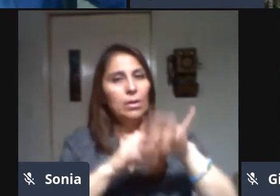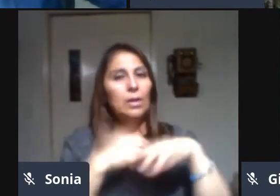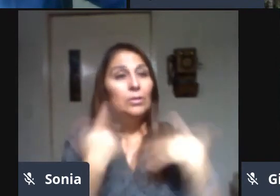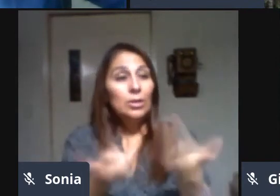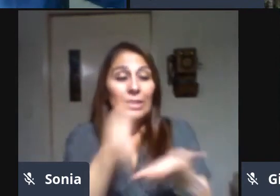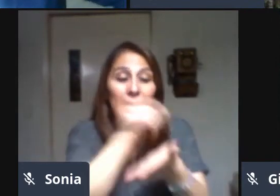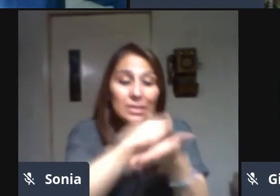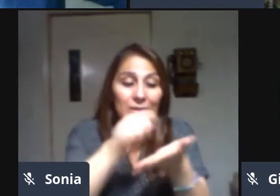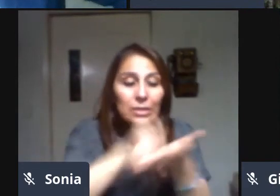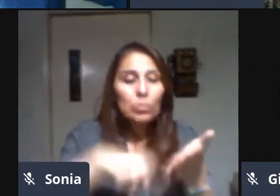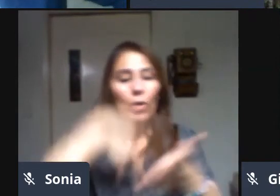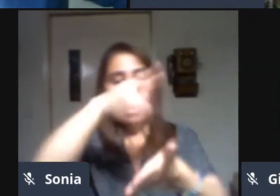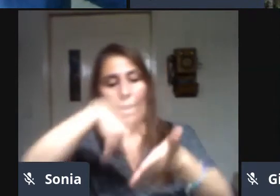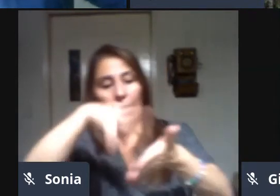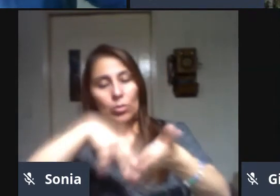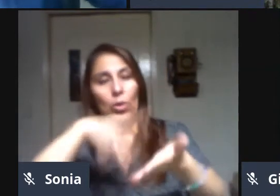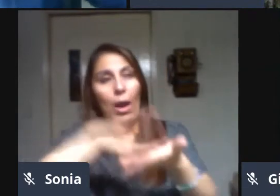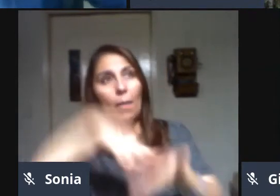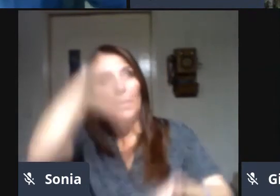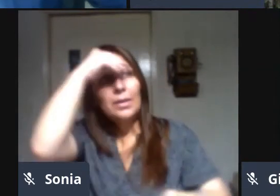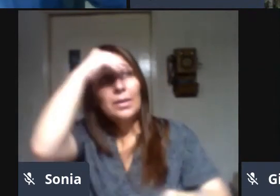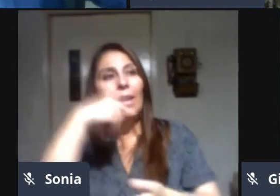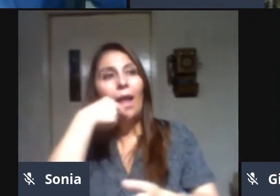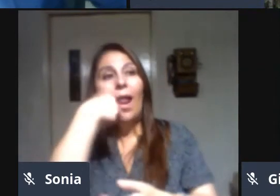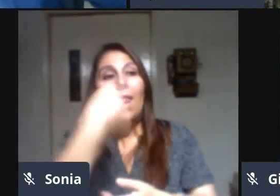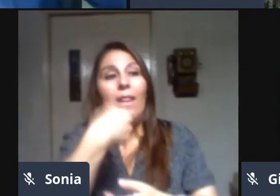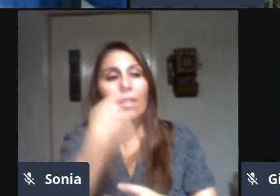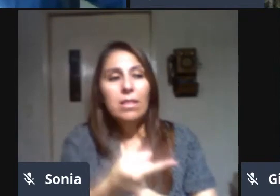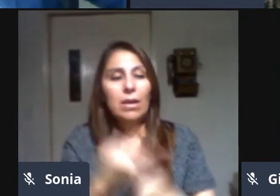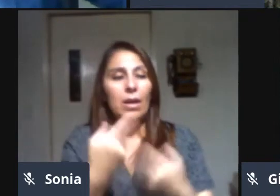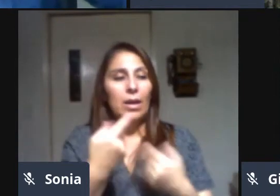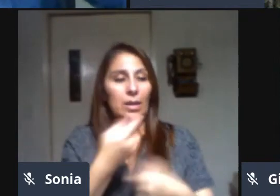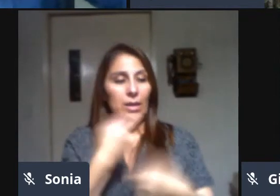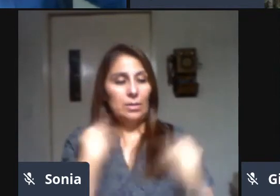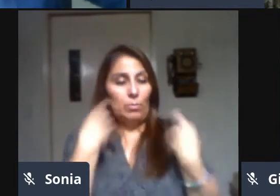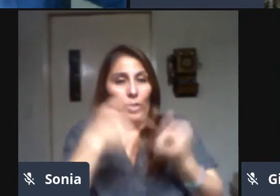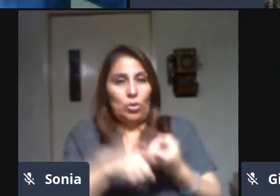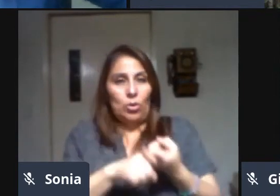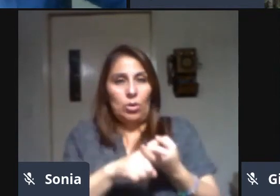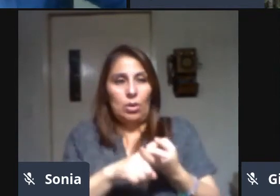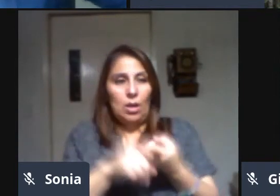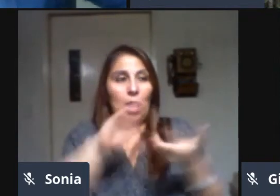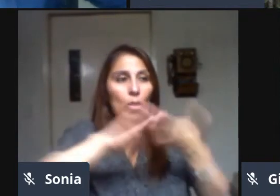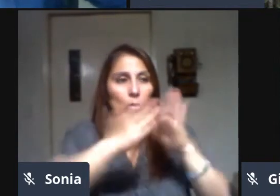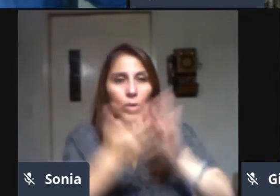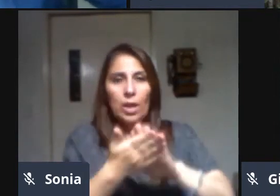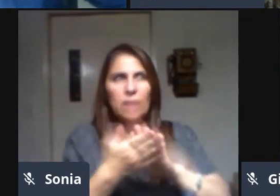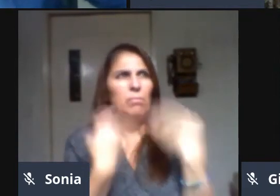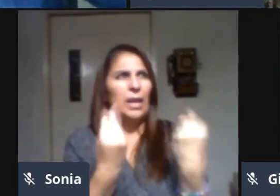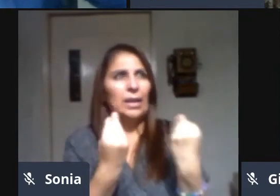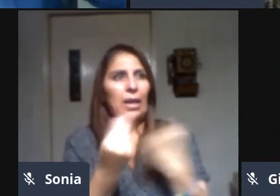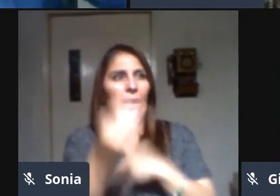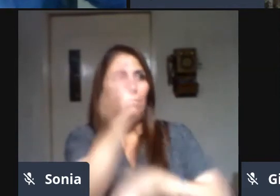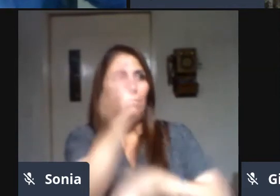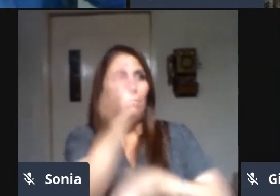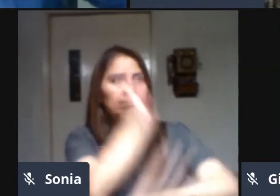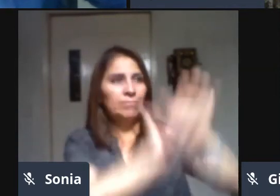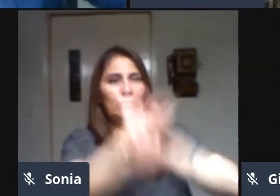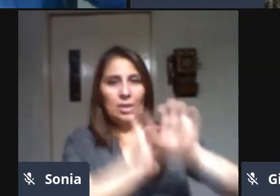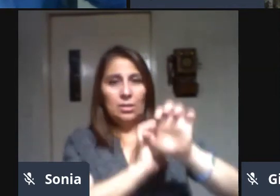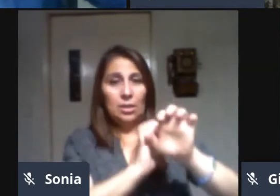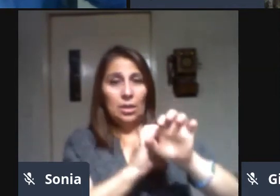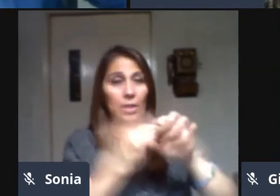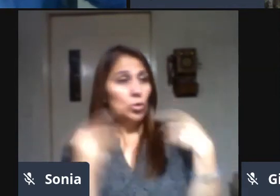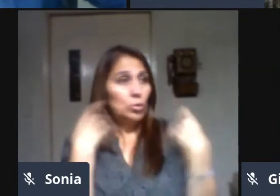lectura y aprender incluso la lengua española para nuestras comunidades es una cuestión de defenderme si es una cuestión de como yo